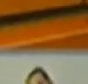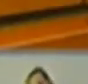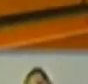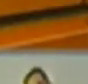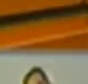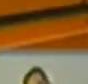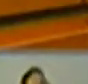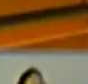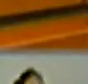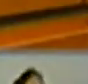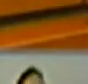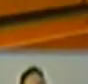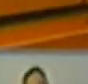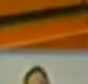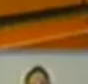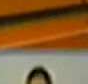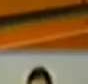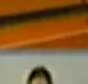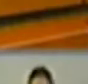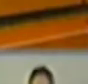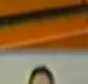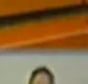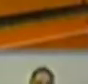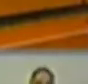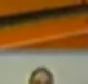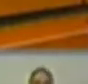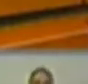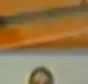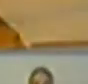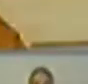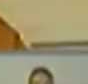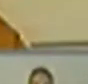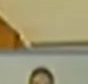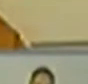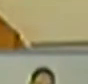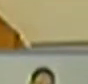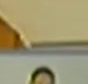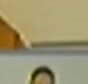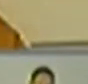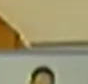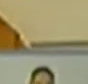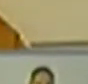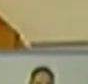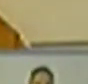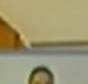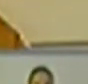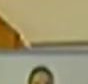para ellos y para esta nación. Muchas gracias a todos ustedes.